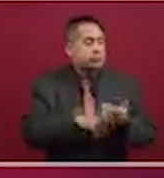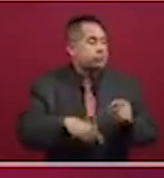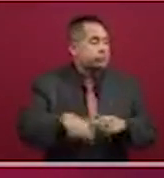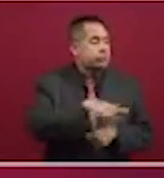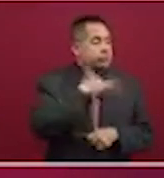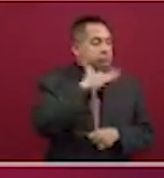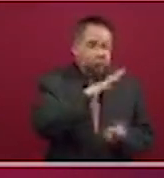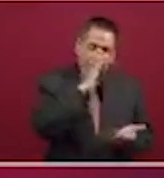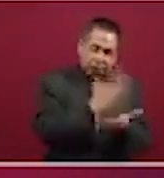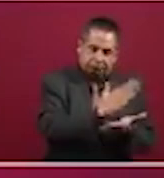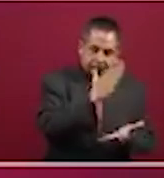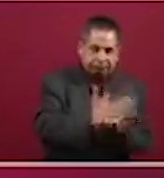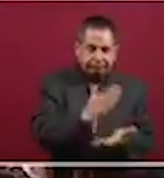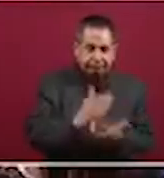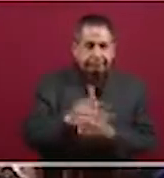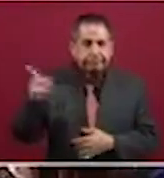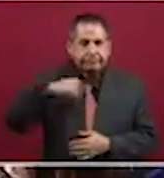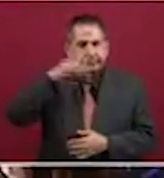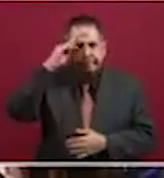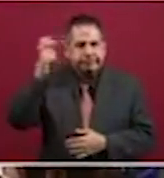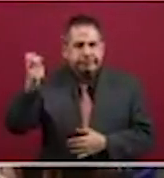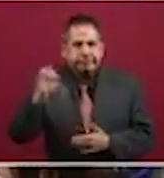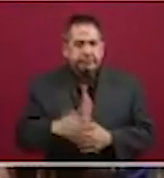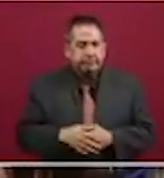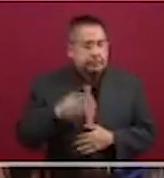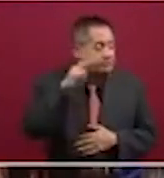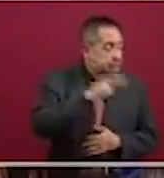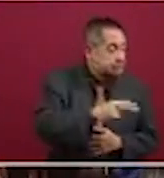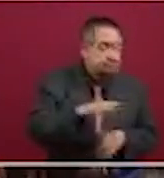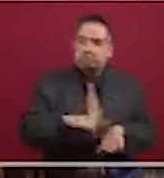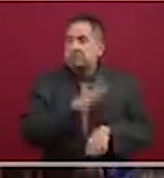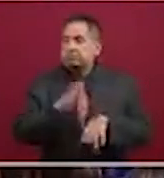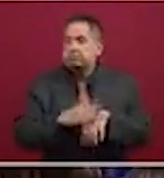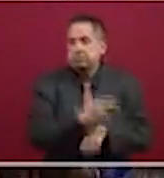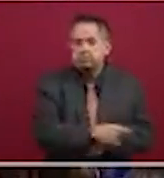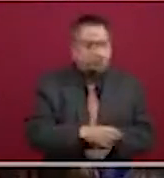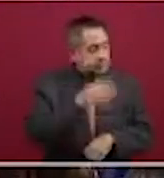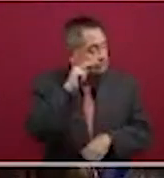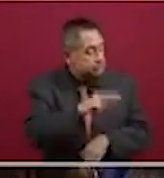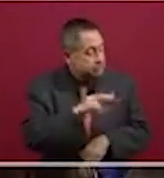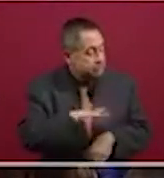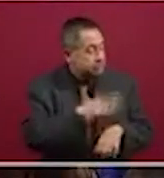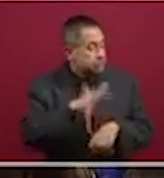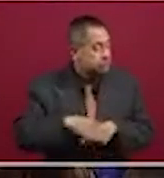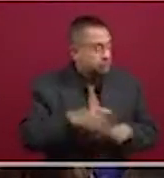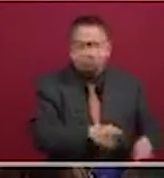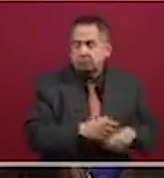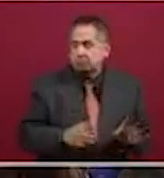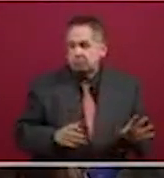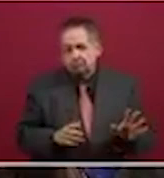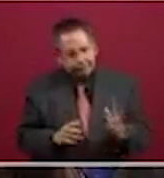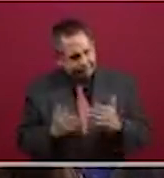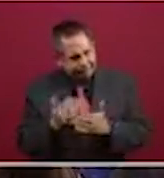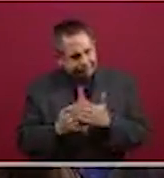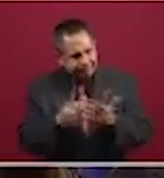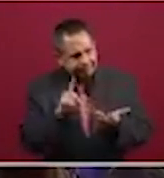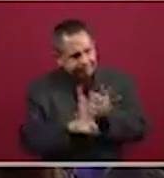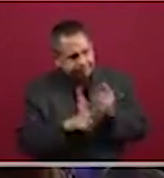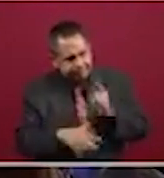corrupción entonces nada más ven crecimiento de deuda